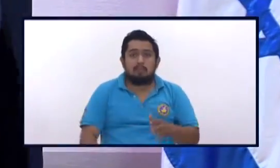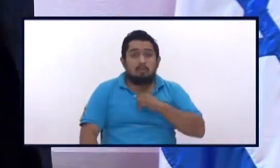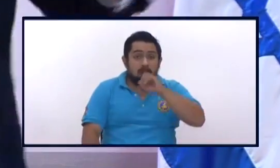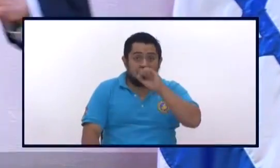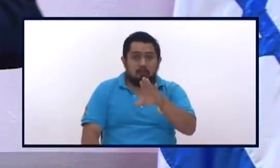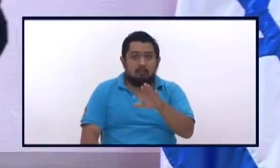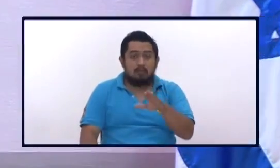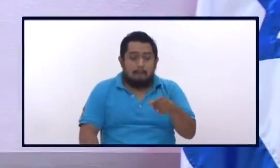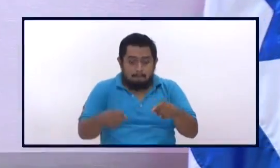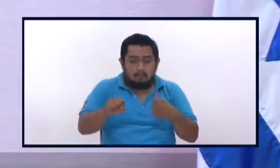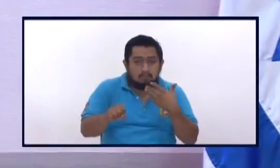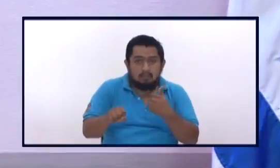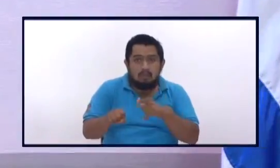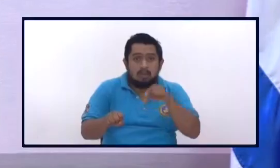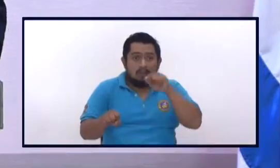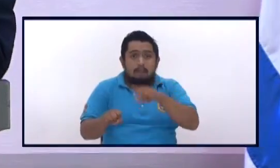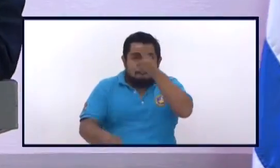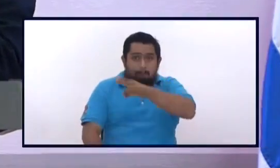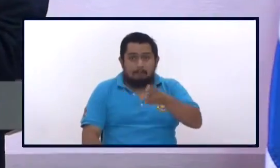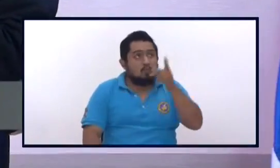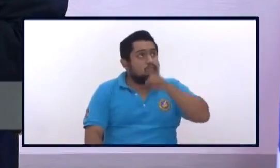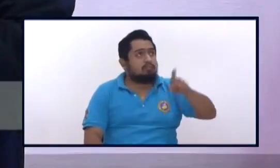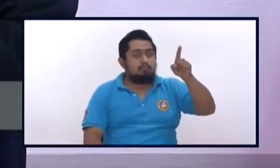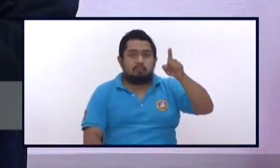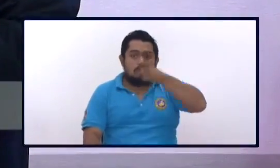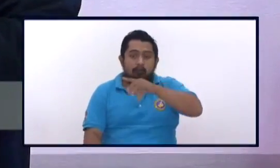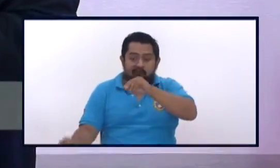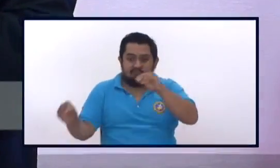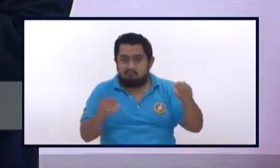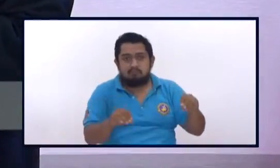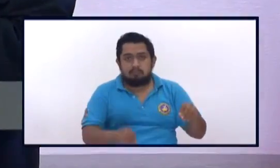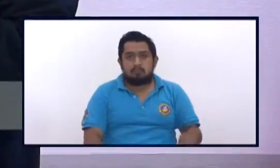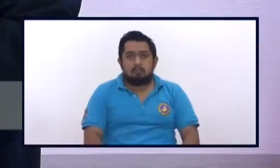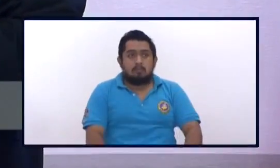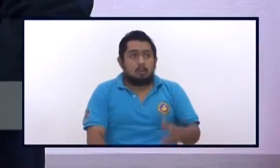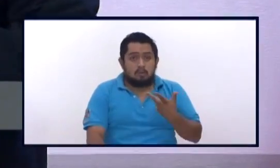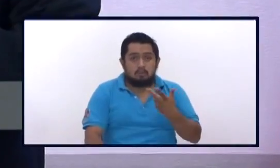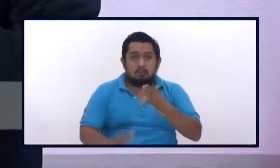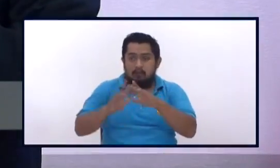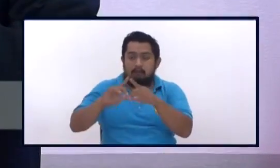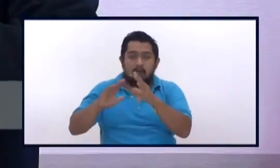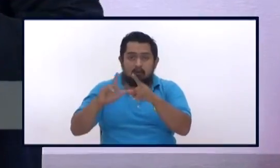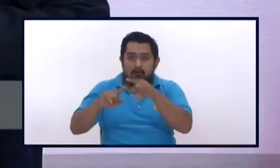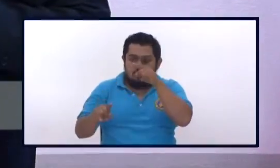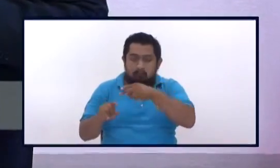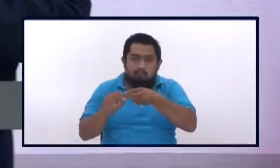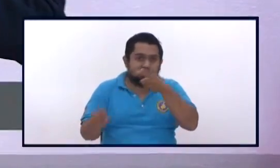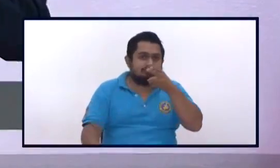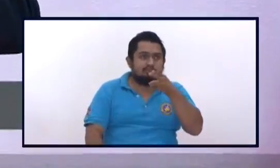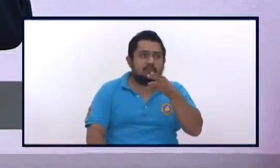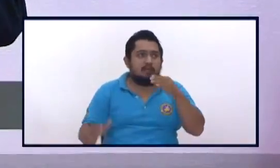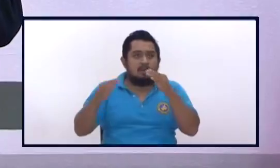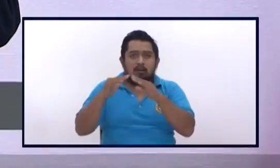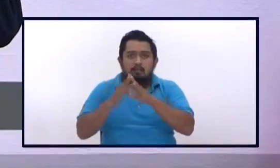moto que qué importa la moto lo que importa es que lo mismo te estás haciendo con dios no solo dejaste venir a la iglesia sino que también a